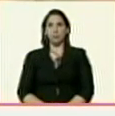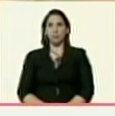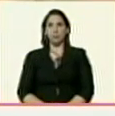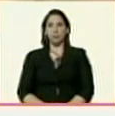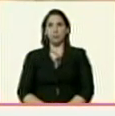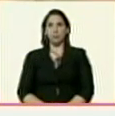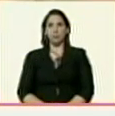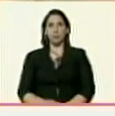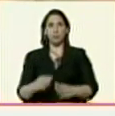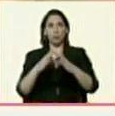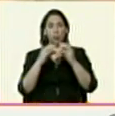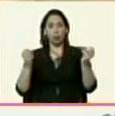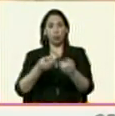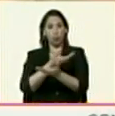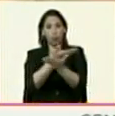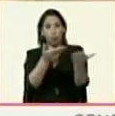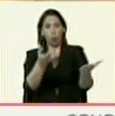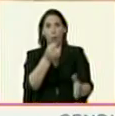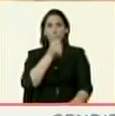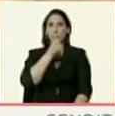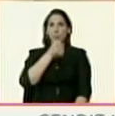a todos los periodistas,